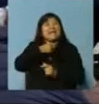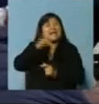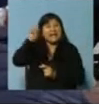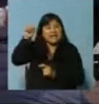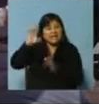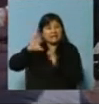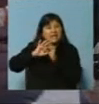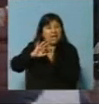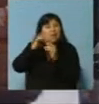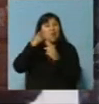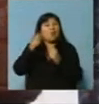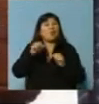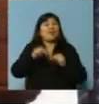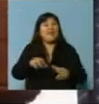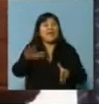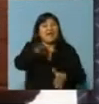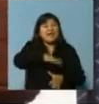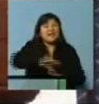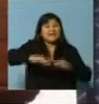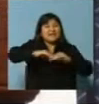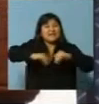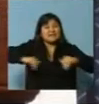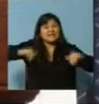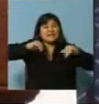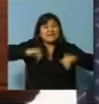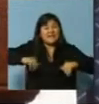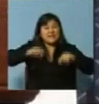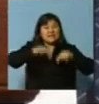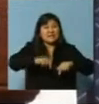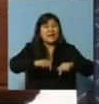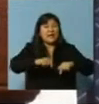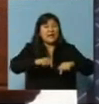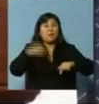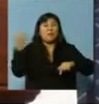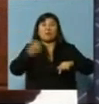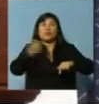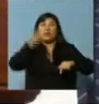Porque sin la tierra, el sol no sería útil.